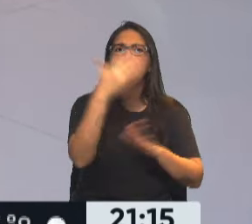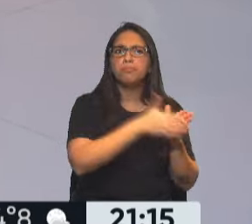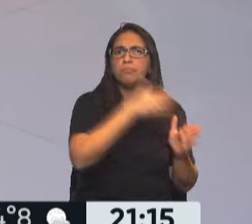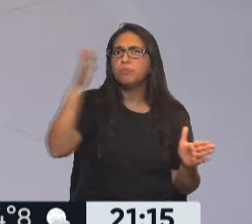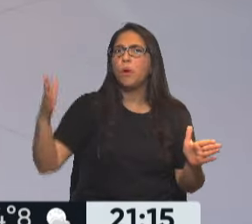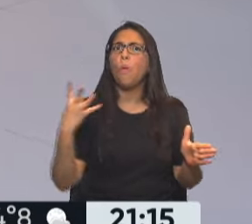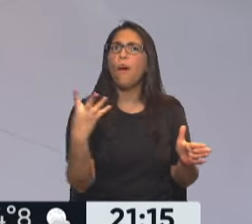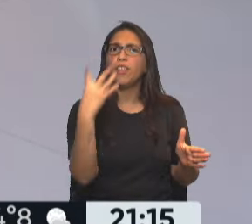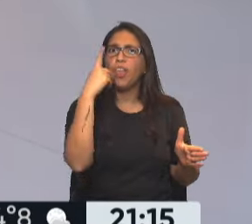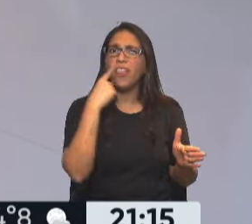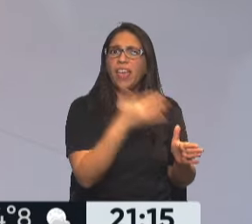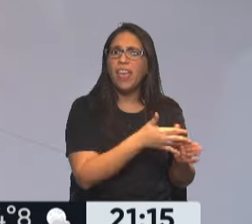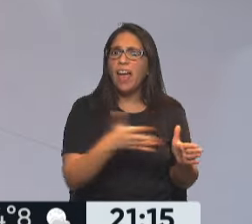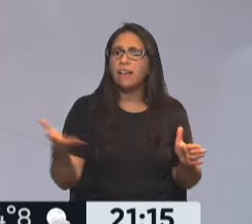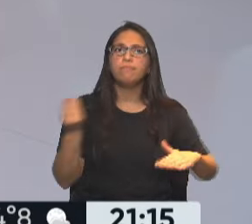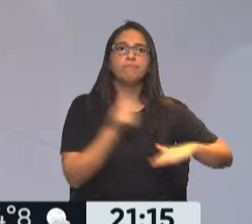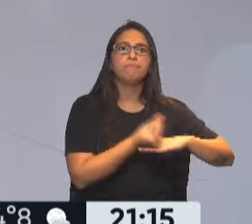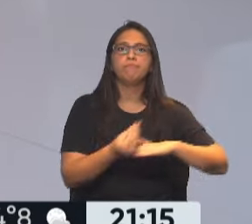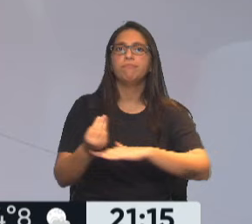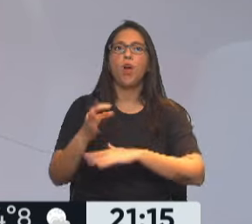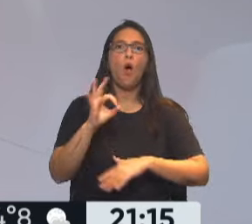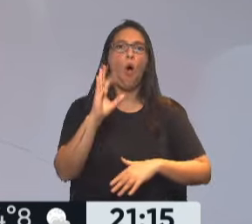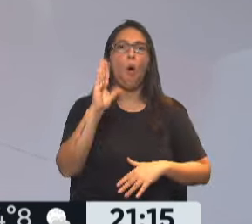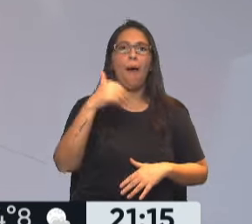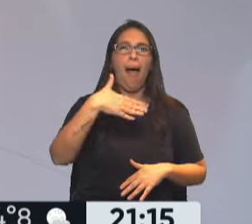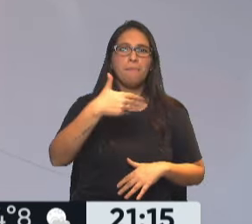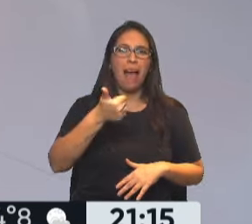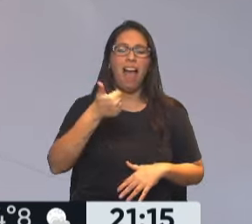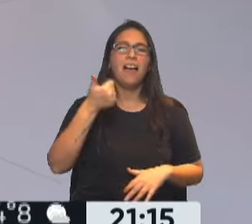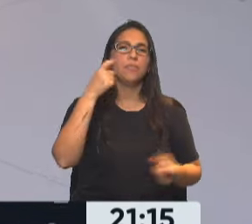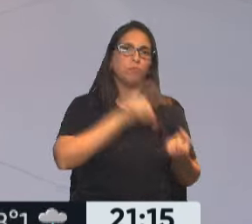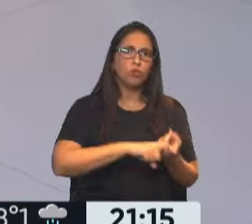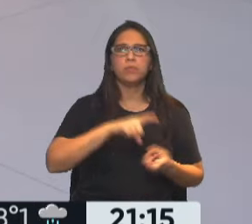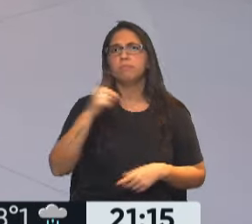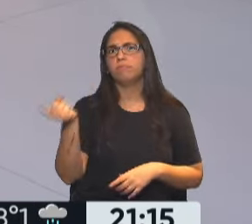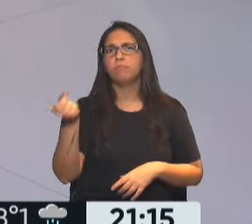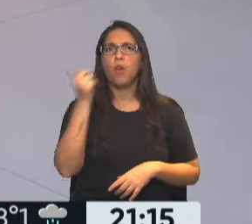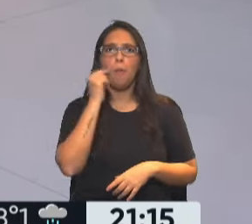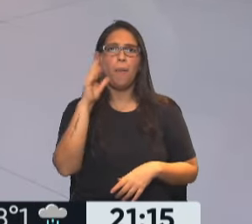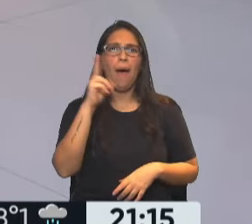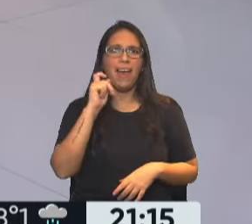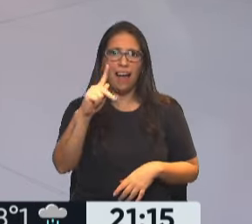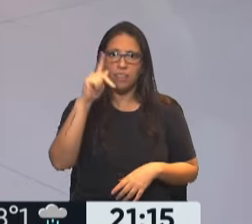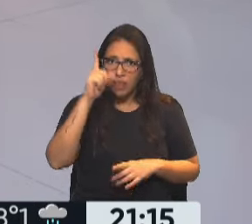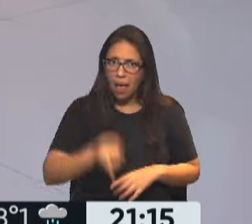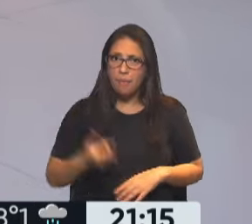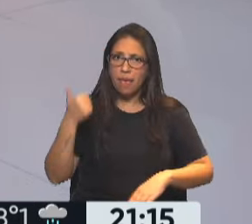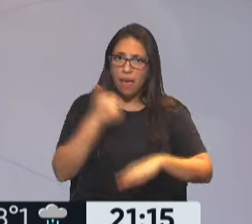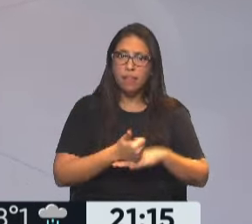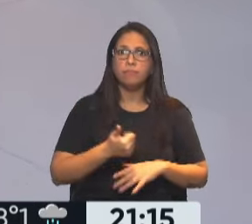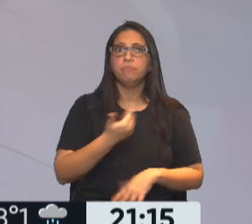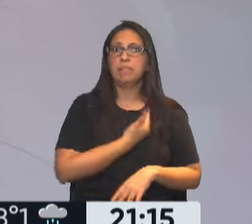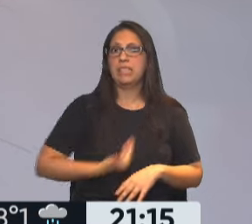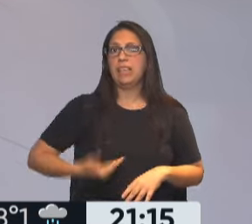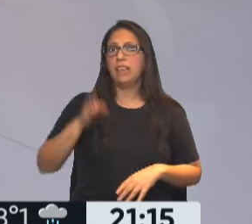donde participaron desde Michelle Obama al exmandatario Barack Obama también, donde participó incluso el propio presidente de